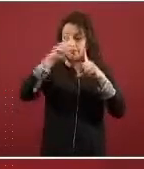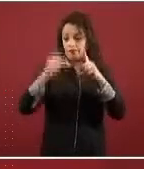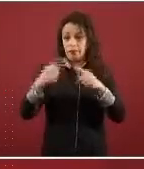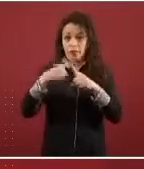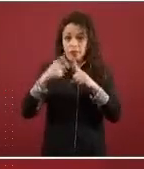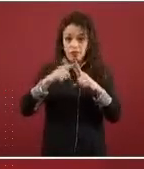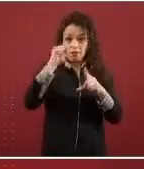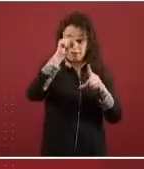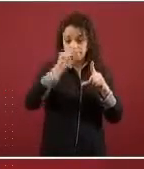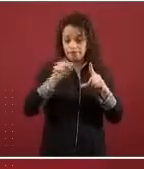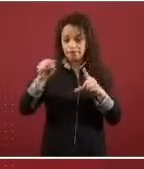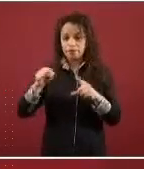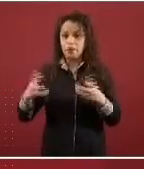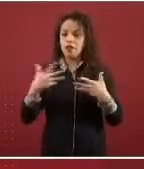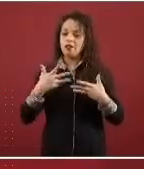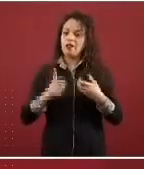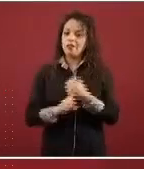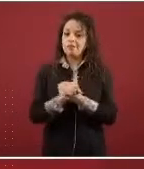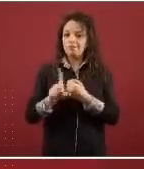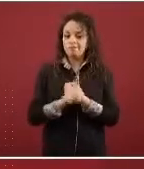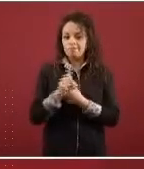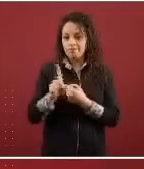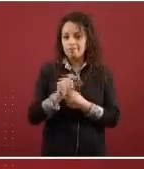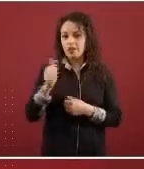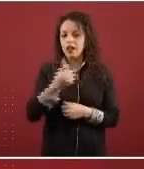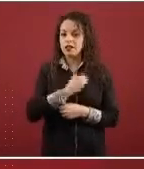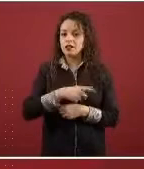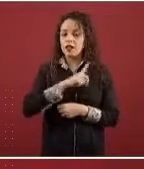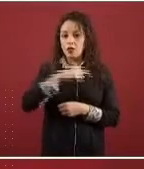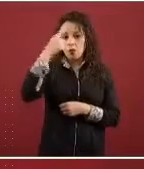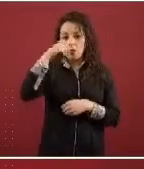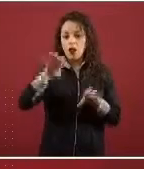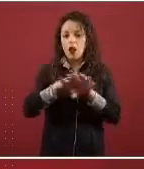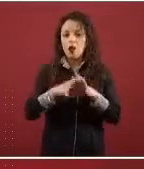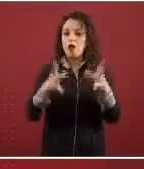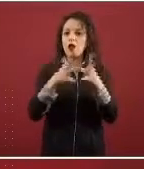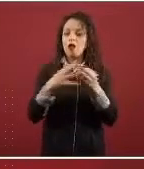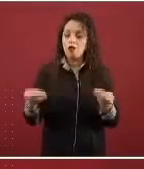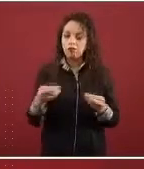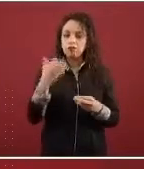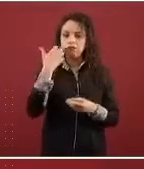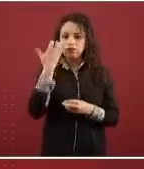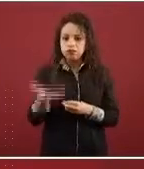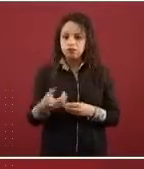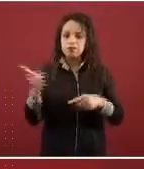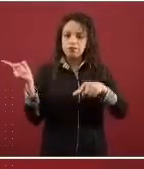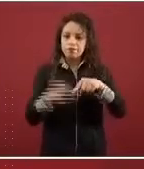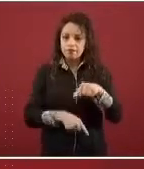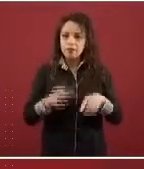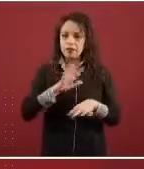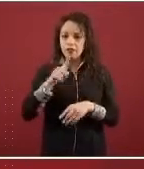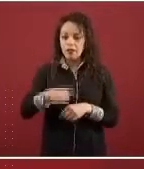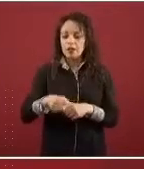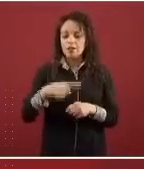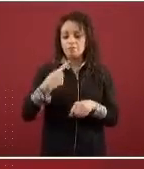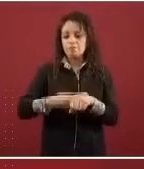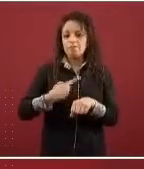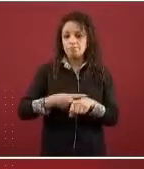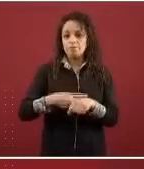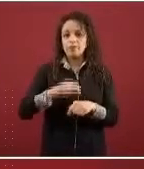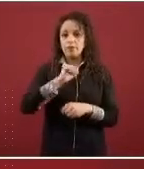nacional en materia de salubridad general para combatir la enfermedad grave de atención prioritaria generada por el